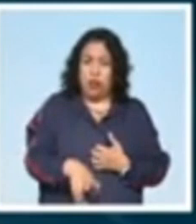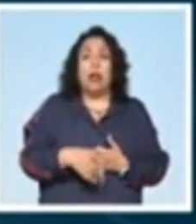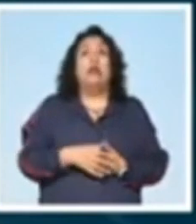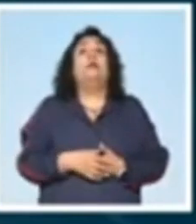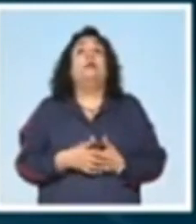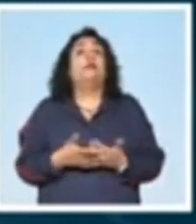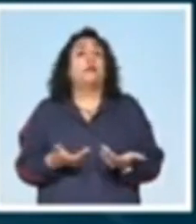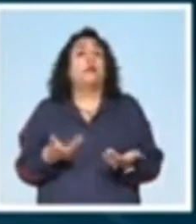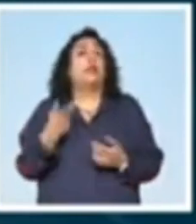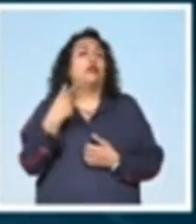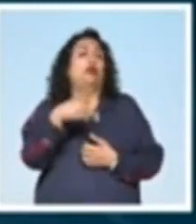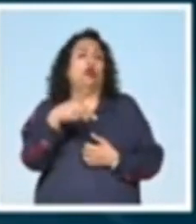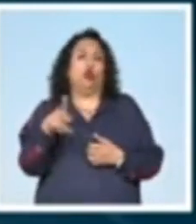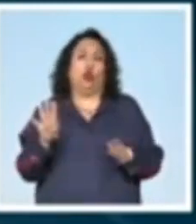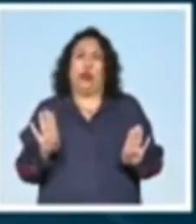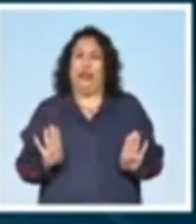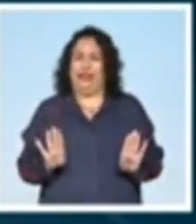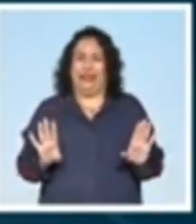Que ya